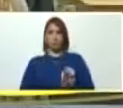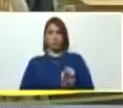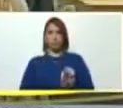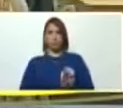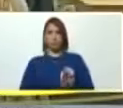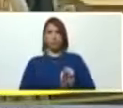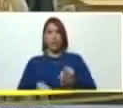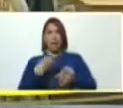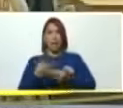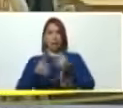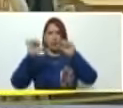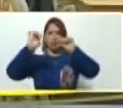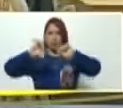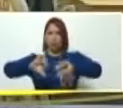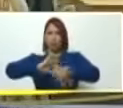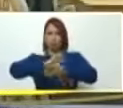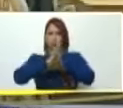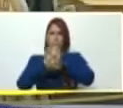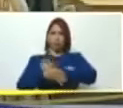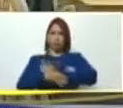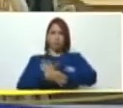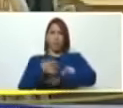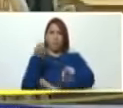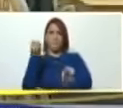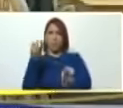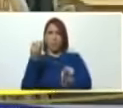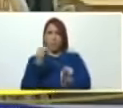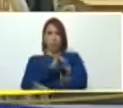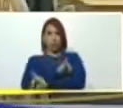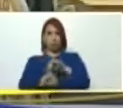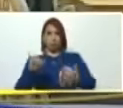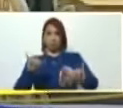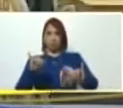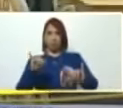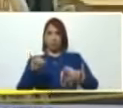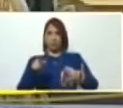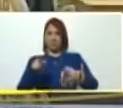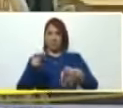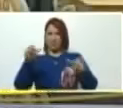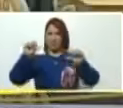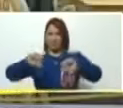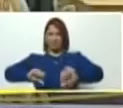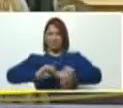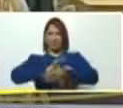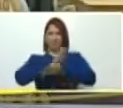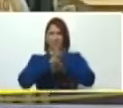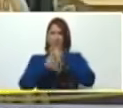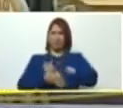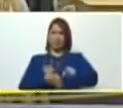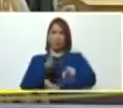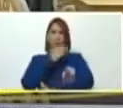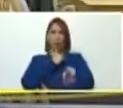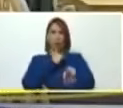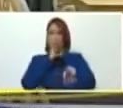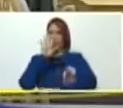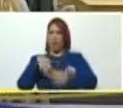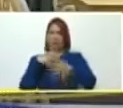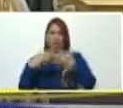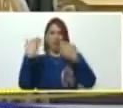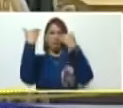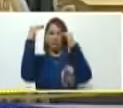ha hecho fracasar a esa cumbre ya. Es un fracaso total. No tiene agenda, no tiene